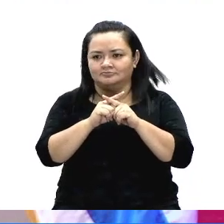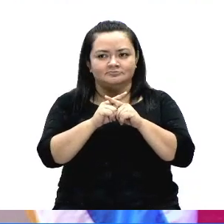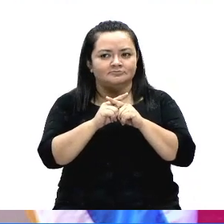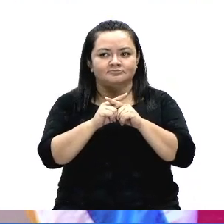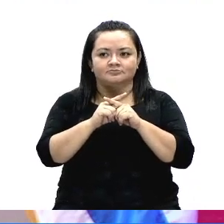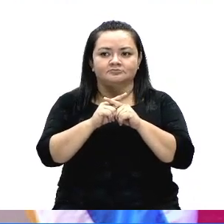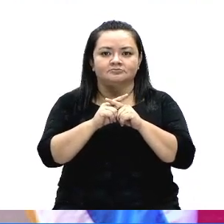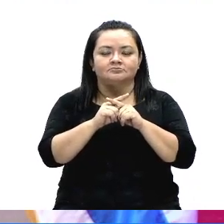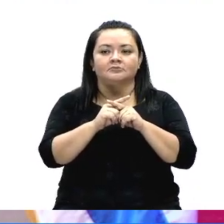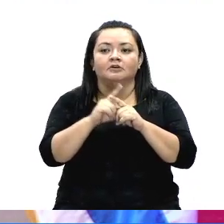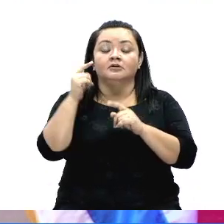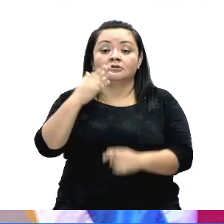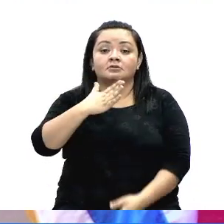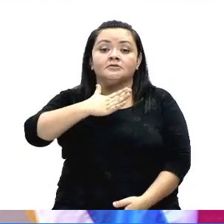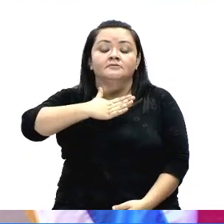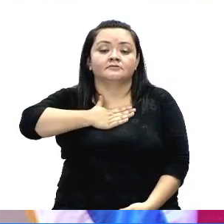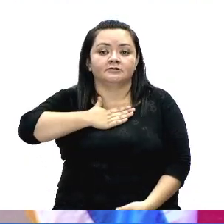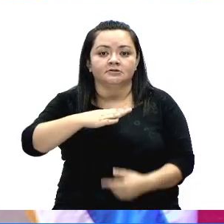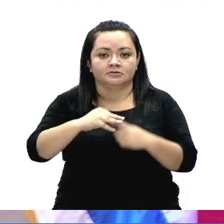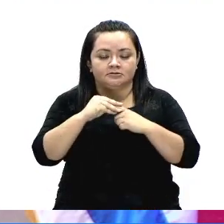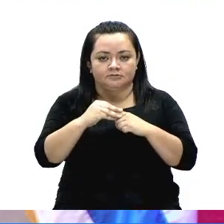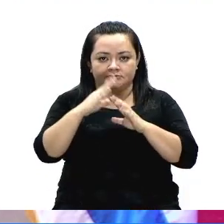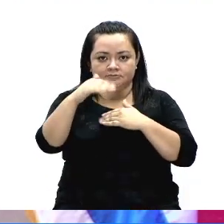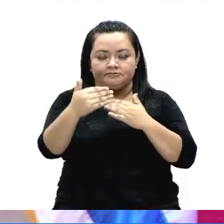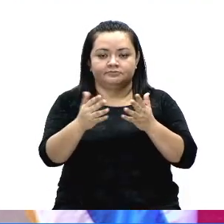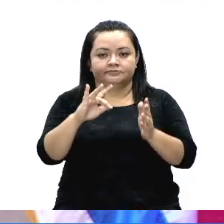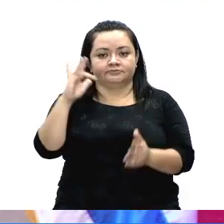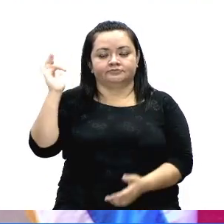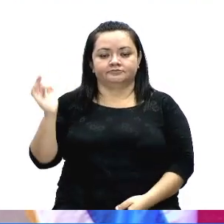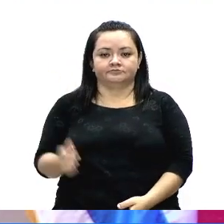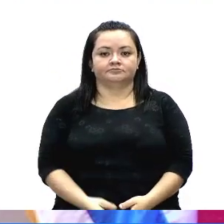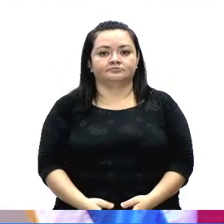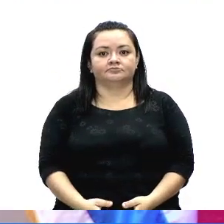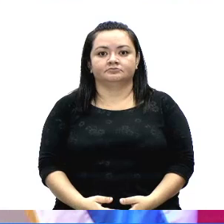iglesia eres mi especial tesoro